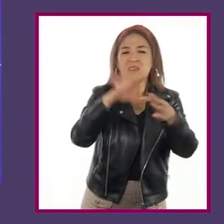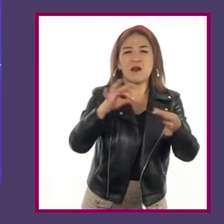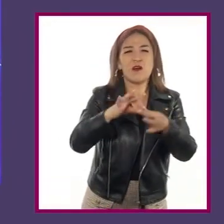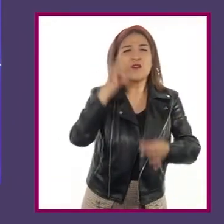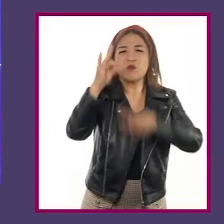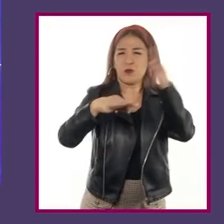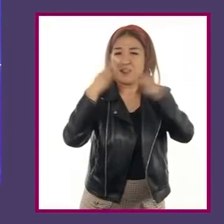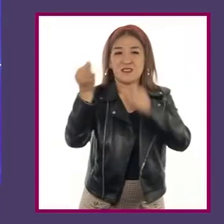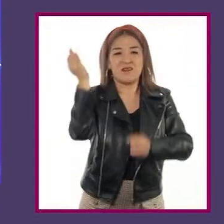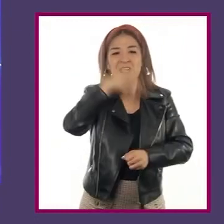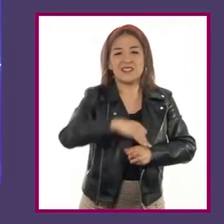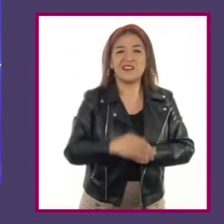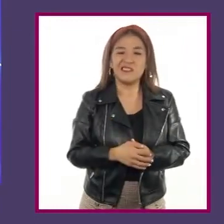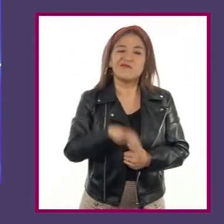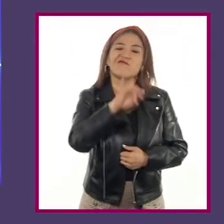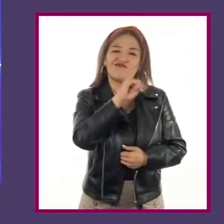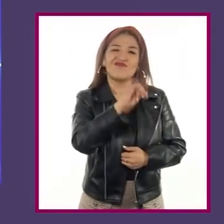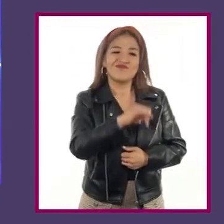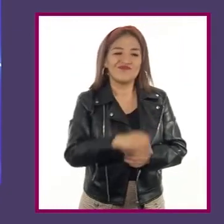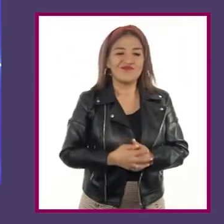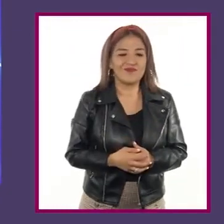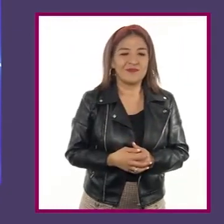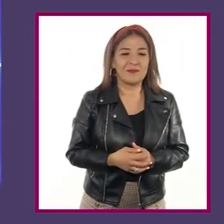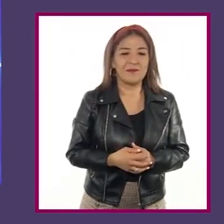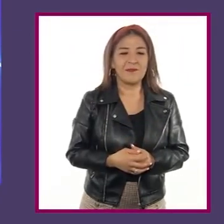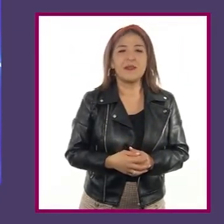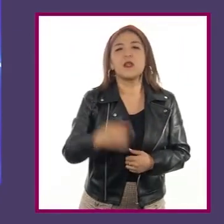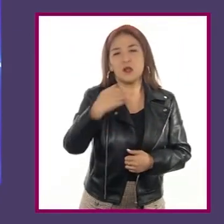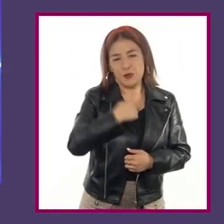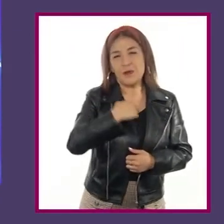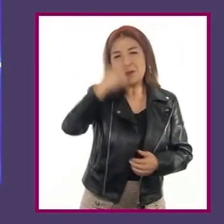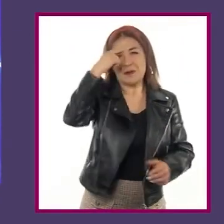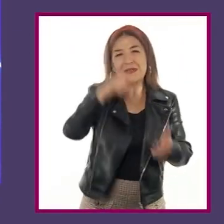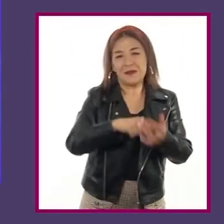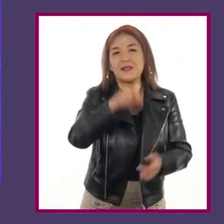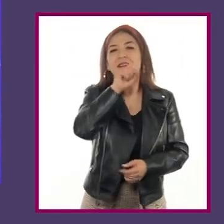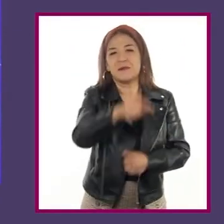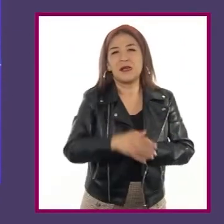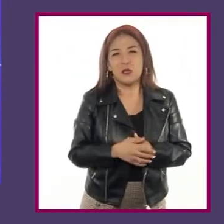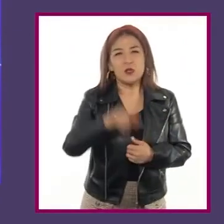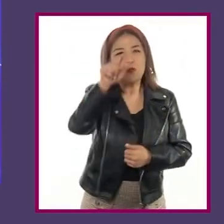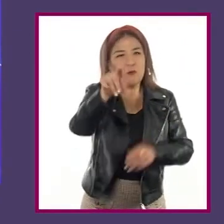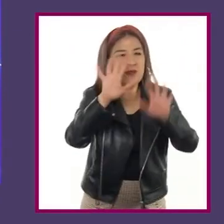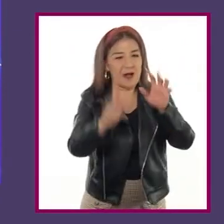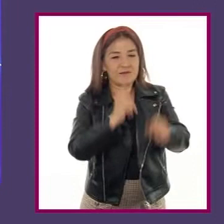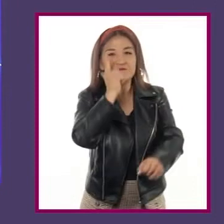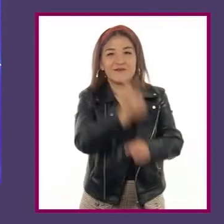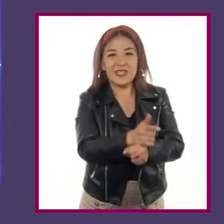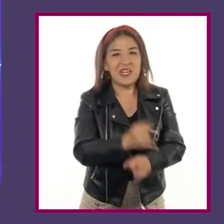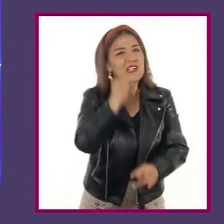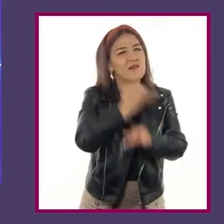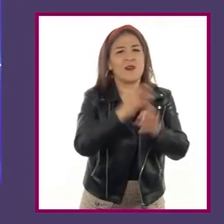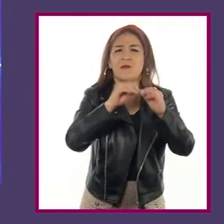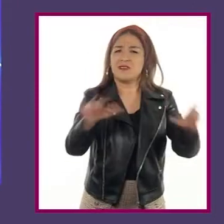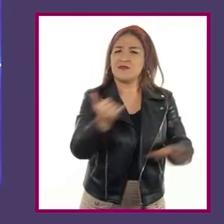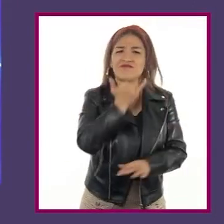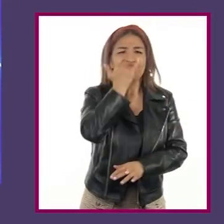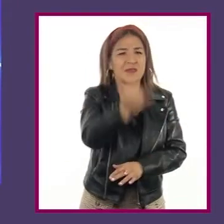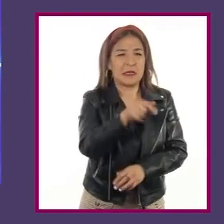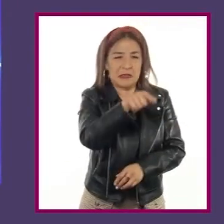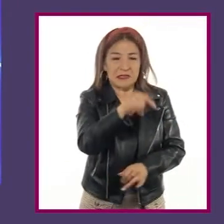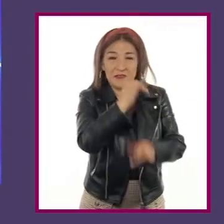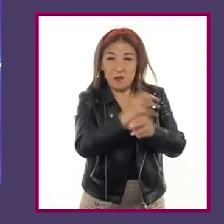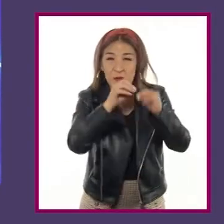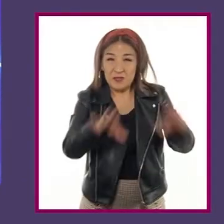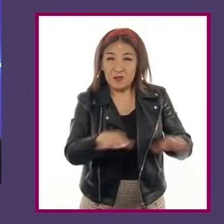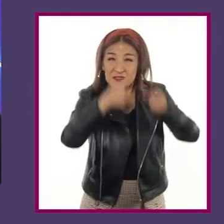news? Desafortunadamente sí, Gisela. Y me imagino también que alguna vez te has encontrado con datos erróneos o información sospechosa